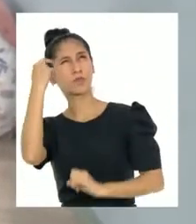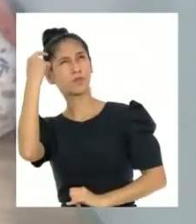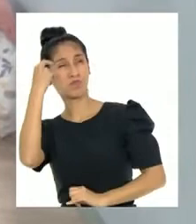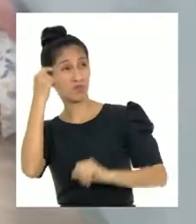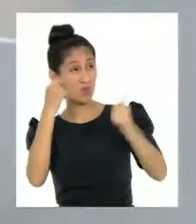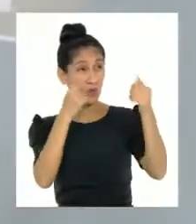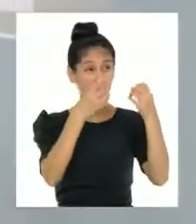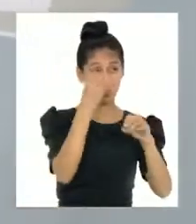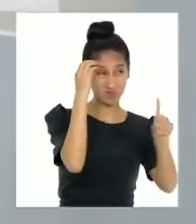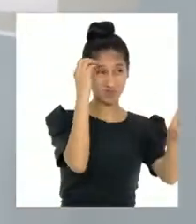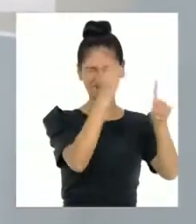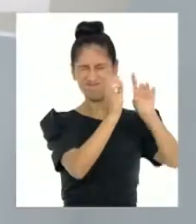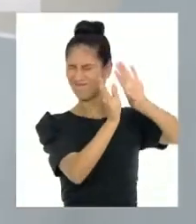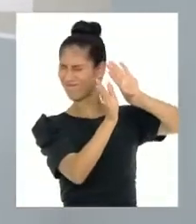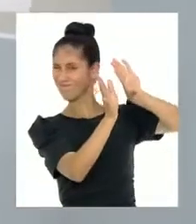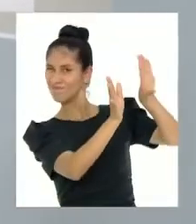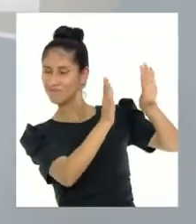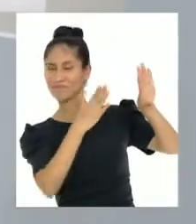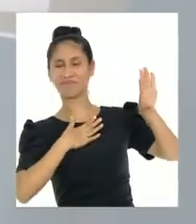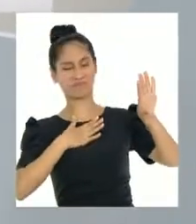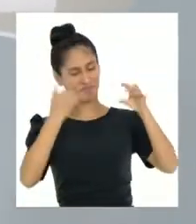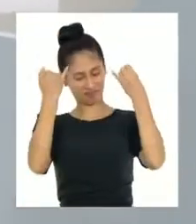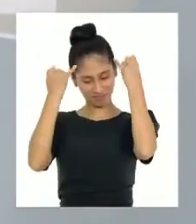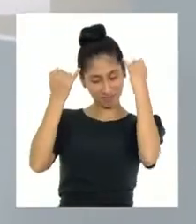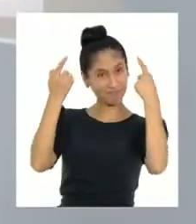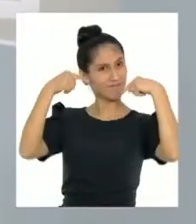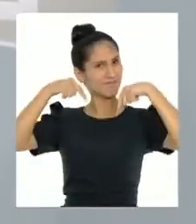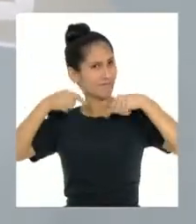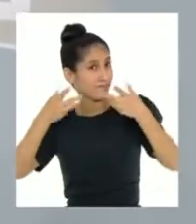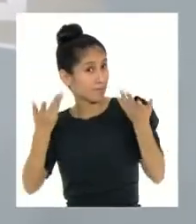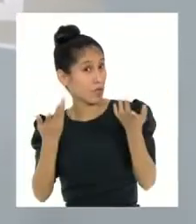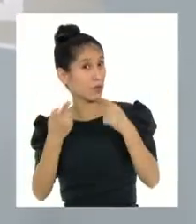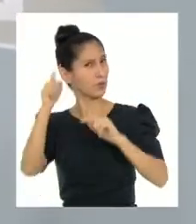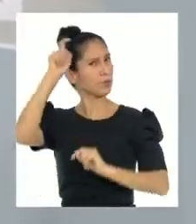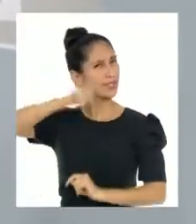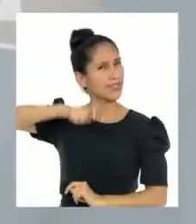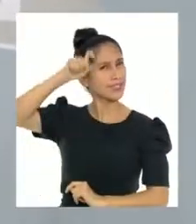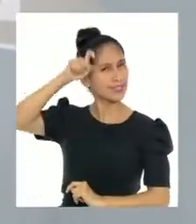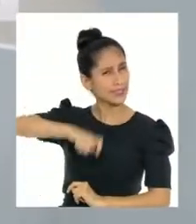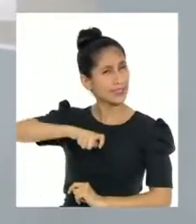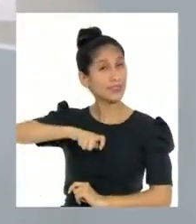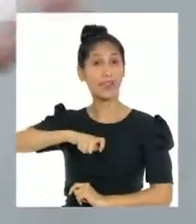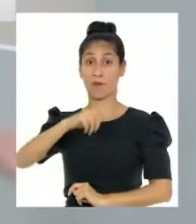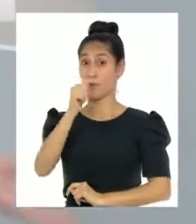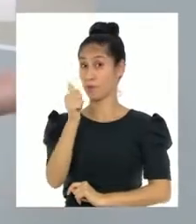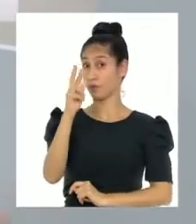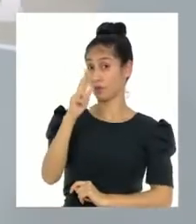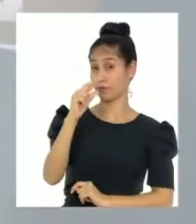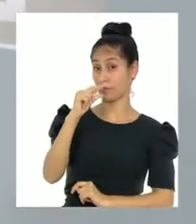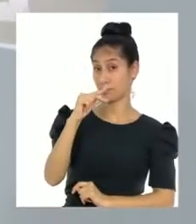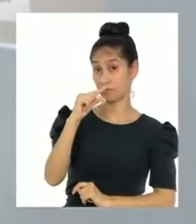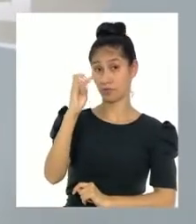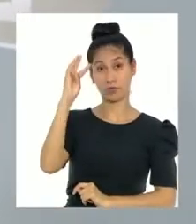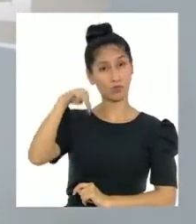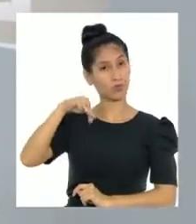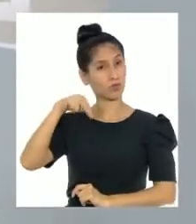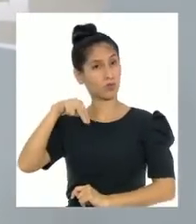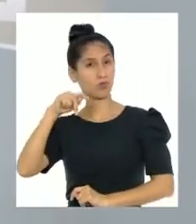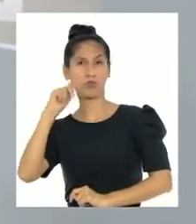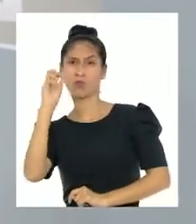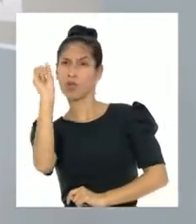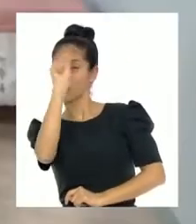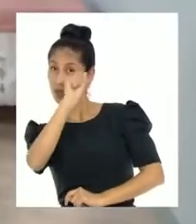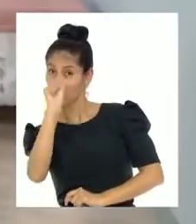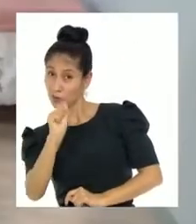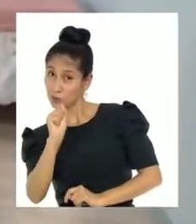otros. Necesitamos argumentos para sustentar o defender nuestra opinión a favor o en contra de un